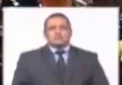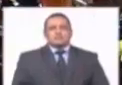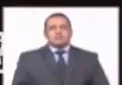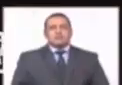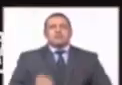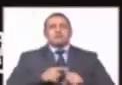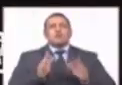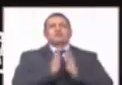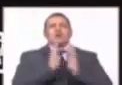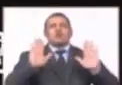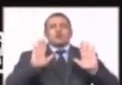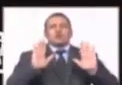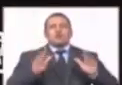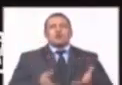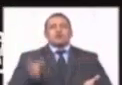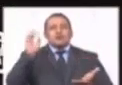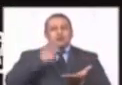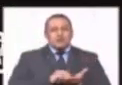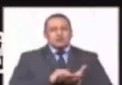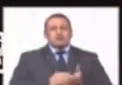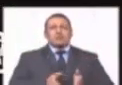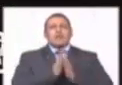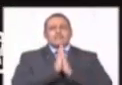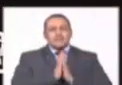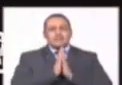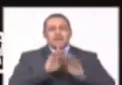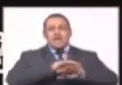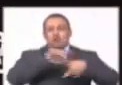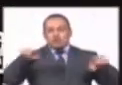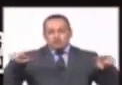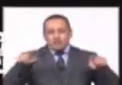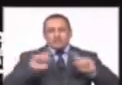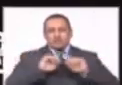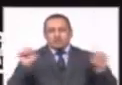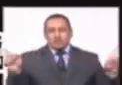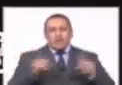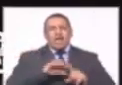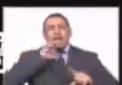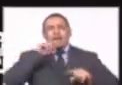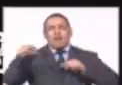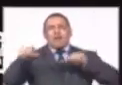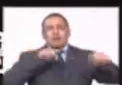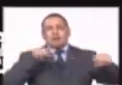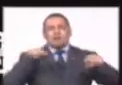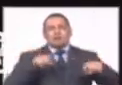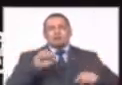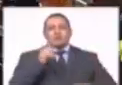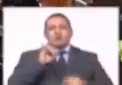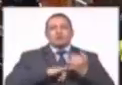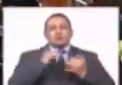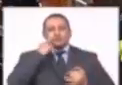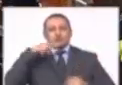presidente. Por favor, una vez más voy a pedirles que no adjetivemos. Por alusión.